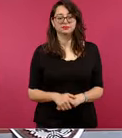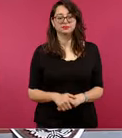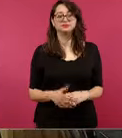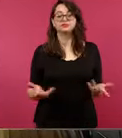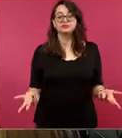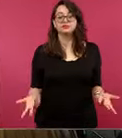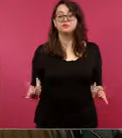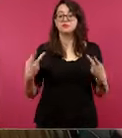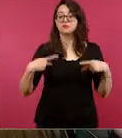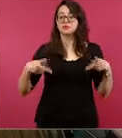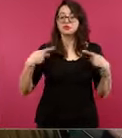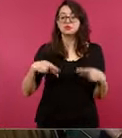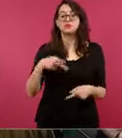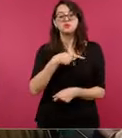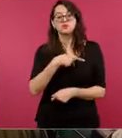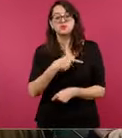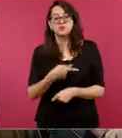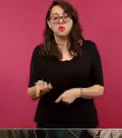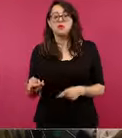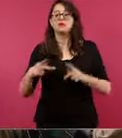pobres, vulnerables.